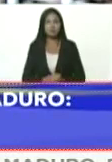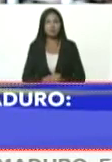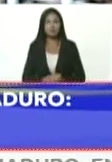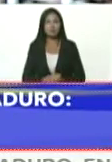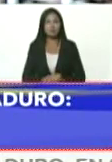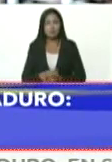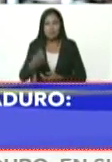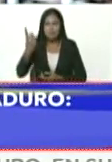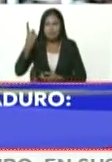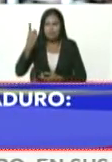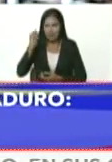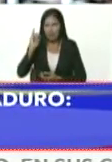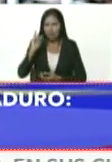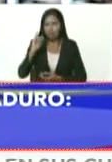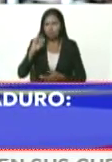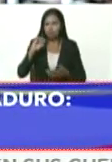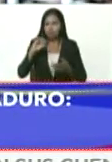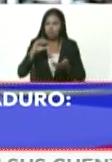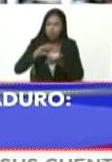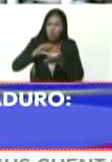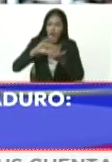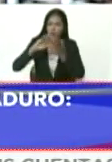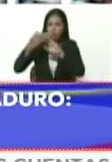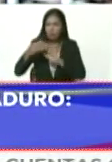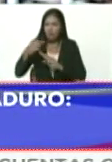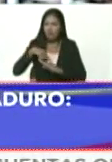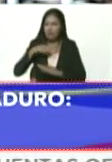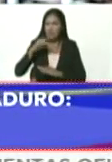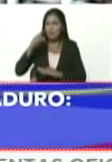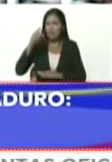¿Existe alguna ciudad comunal en Venezuela?